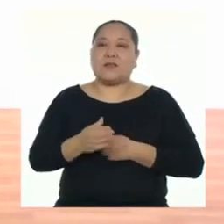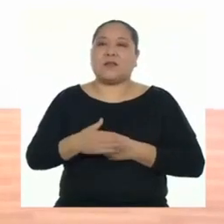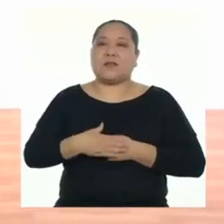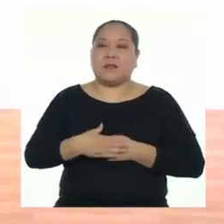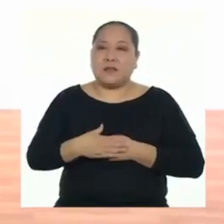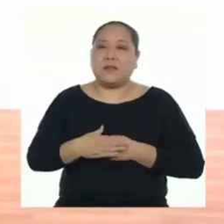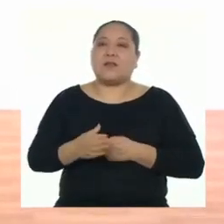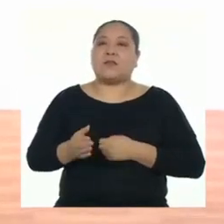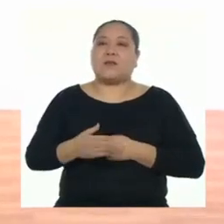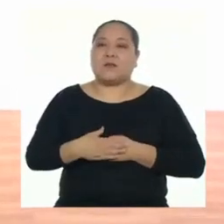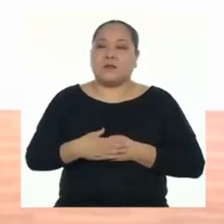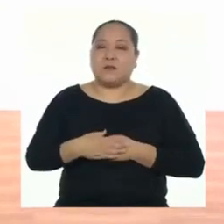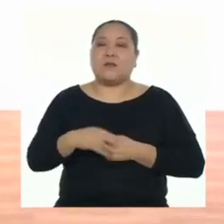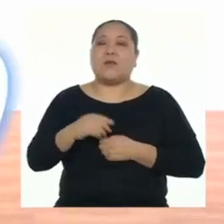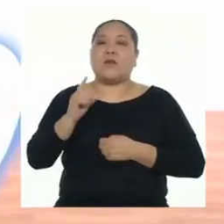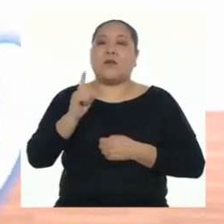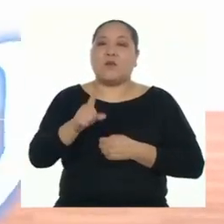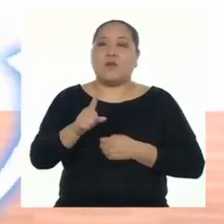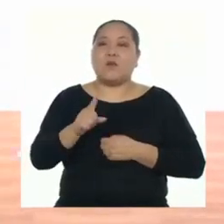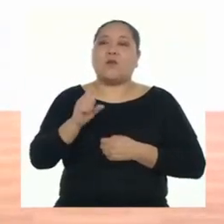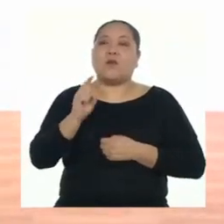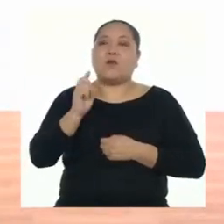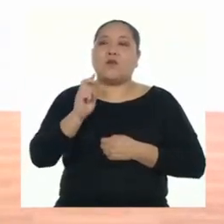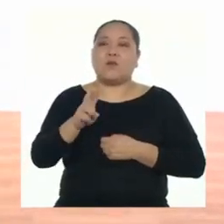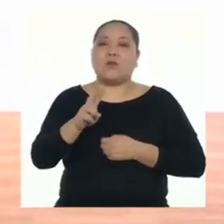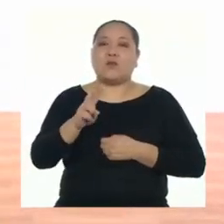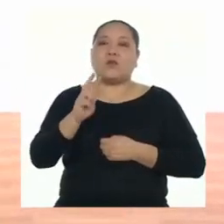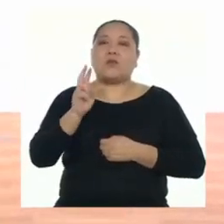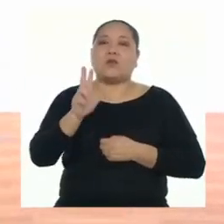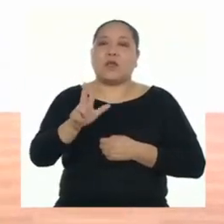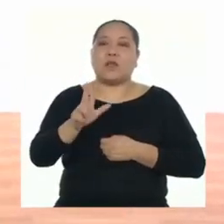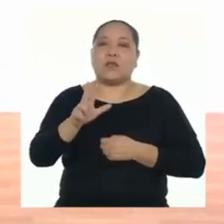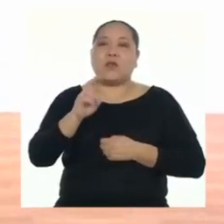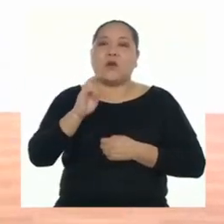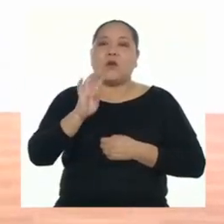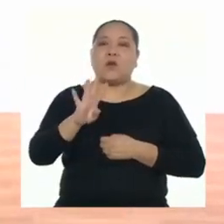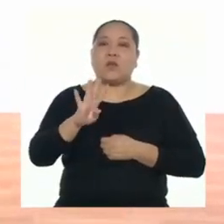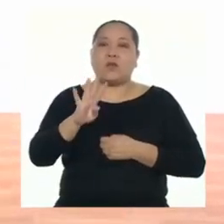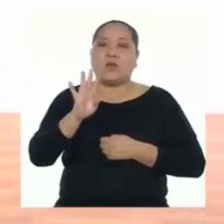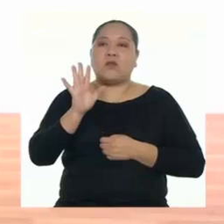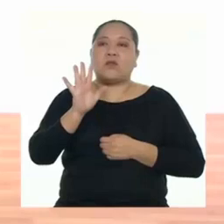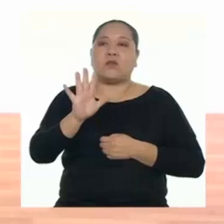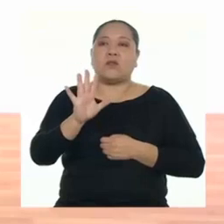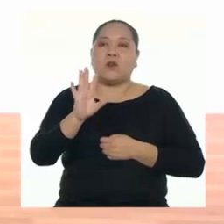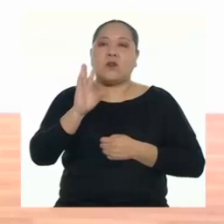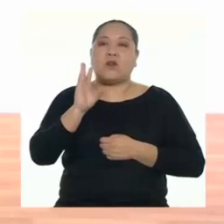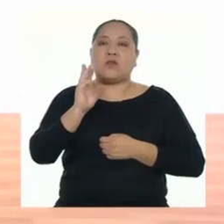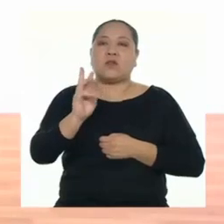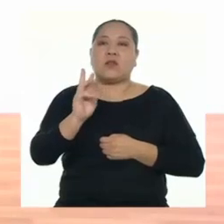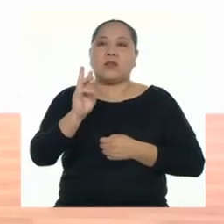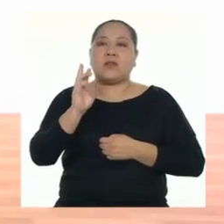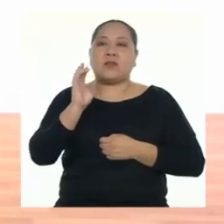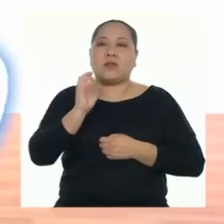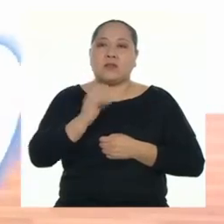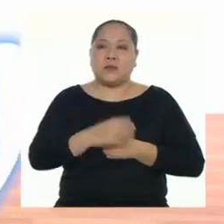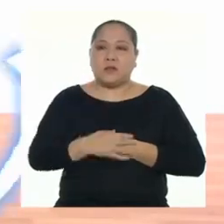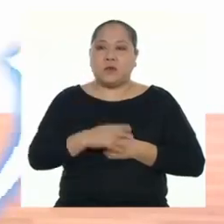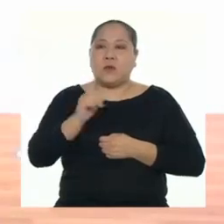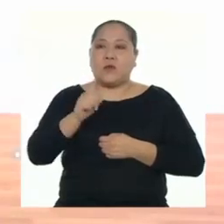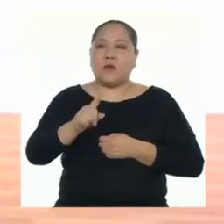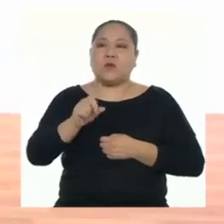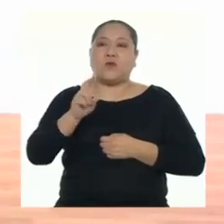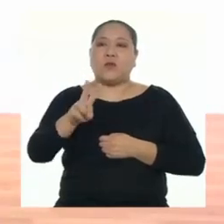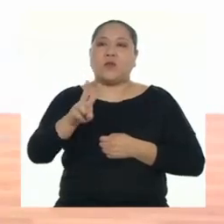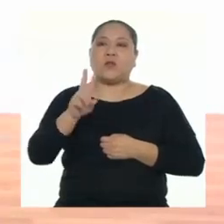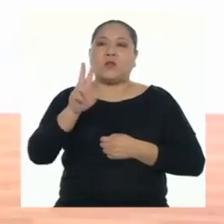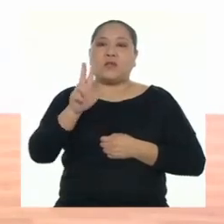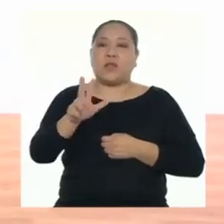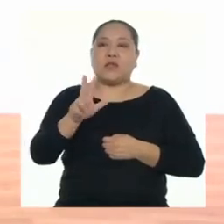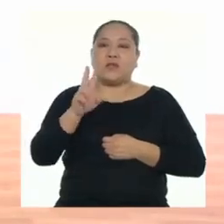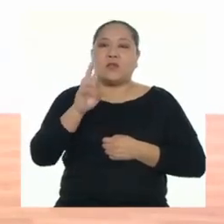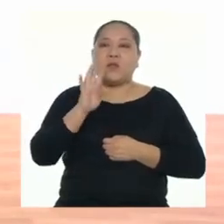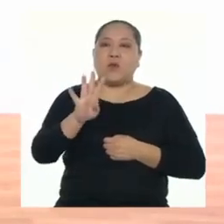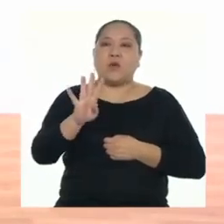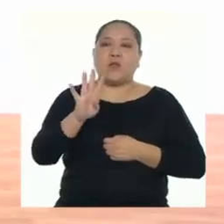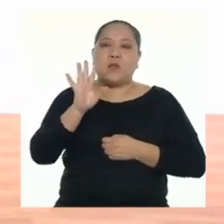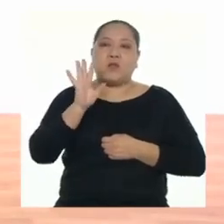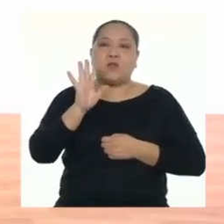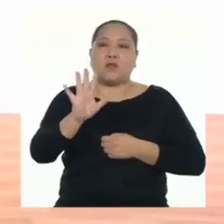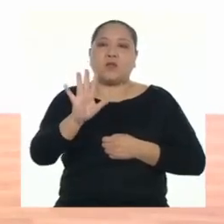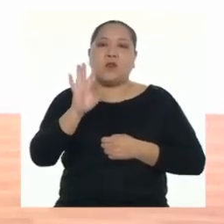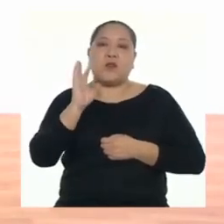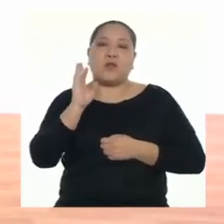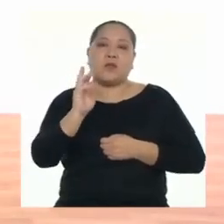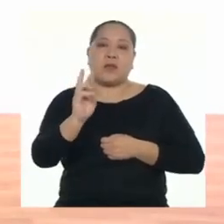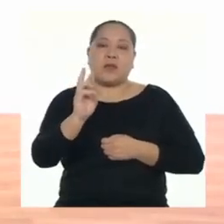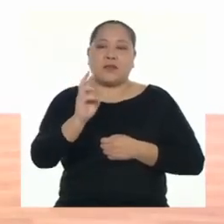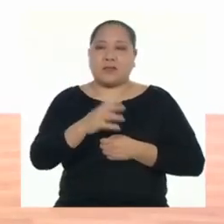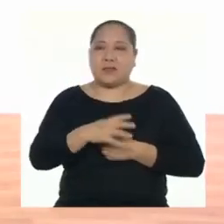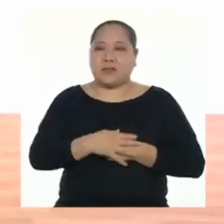6, 7, va. Y 1, 2, 3, 4, 5, 6. Y 1, 2, 3,